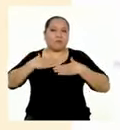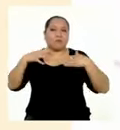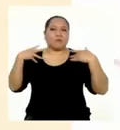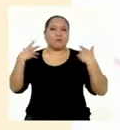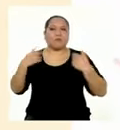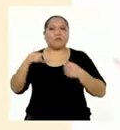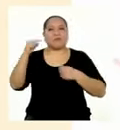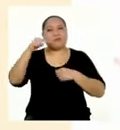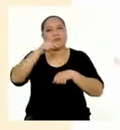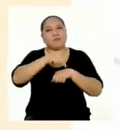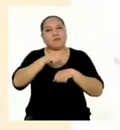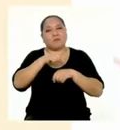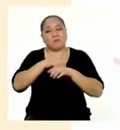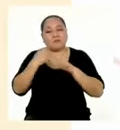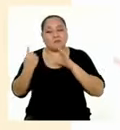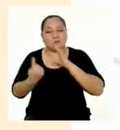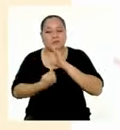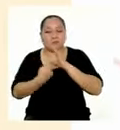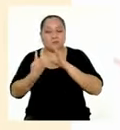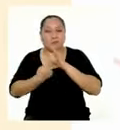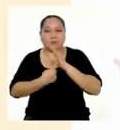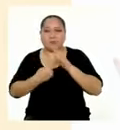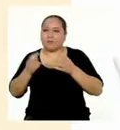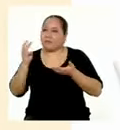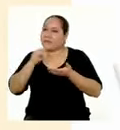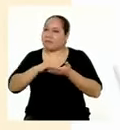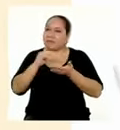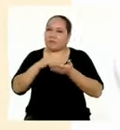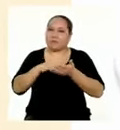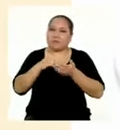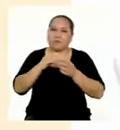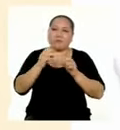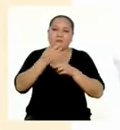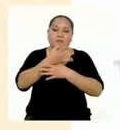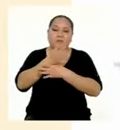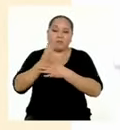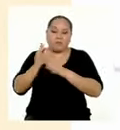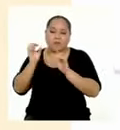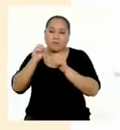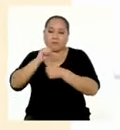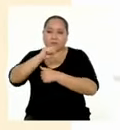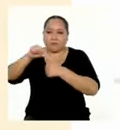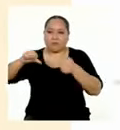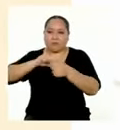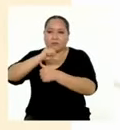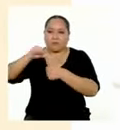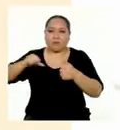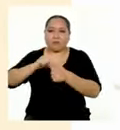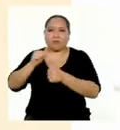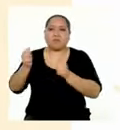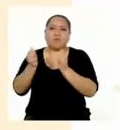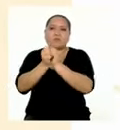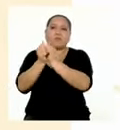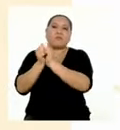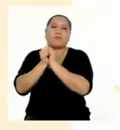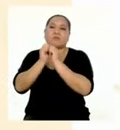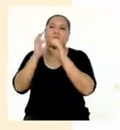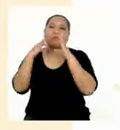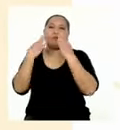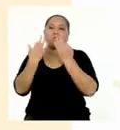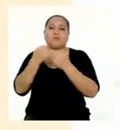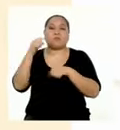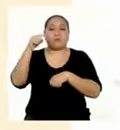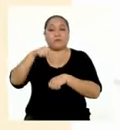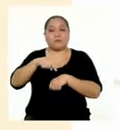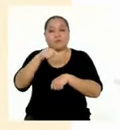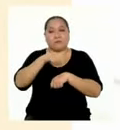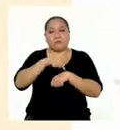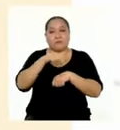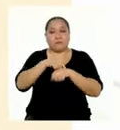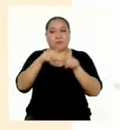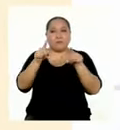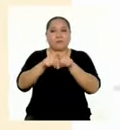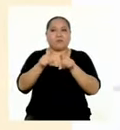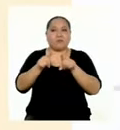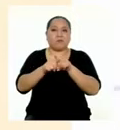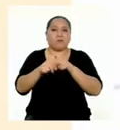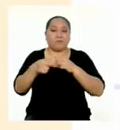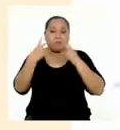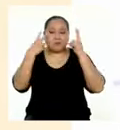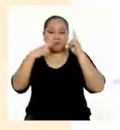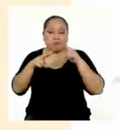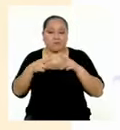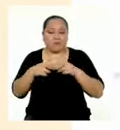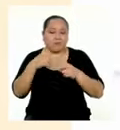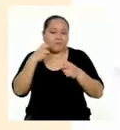social en el que debemos compartir mucho más tiempo y espacios juntos como familia. Un tiempo en el que, además, debemos